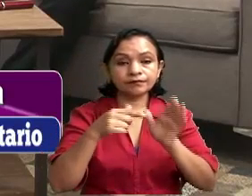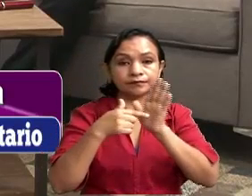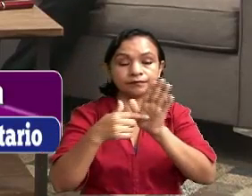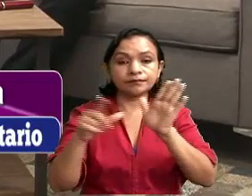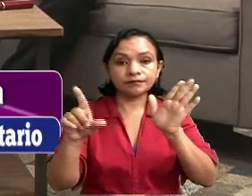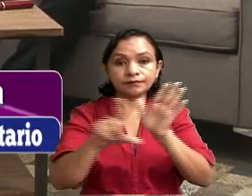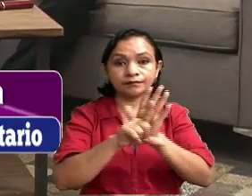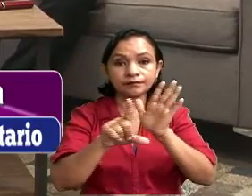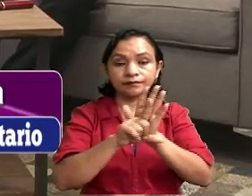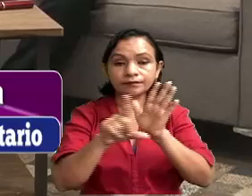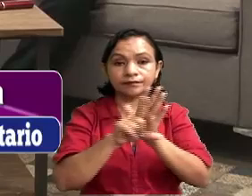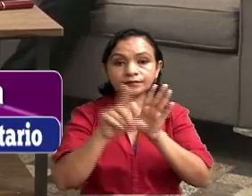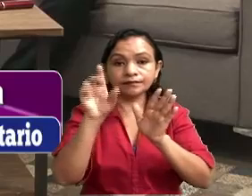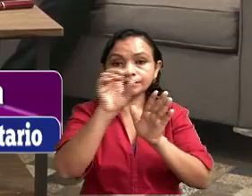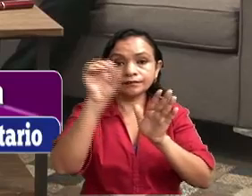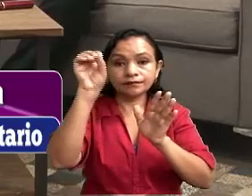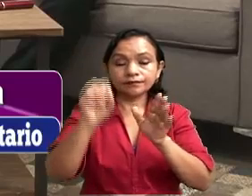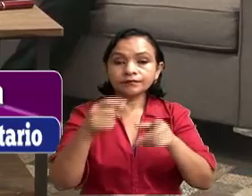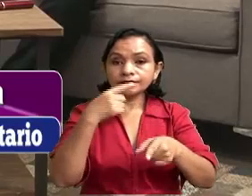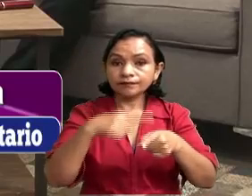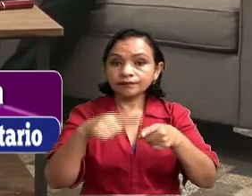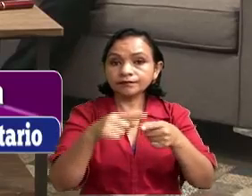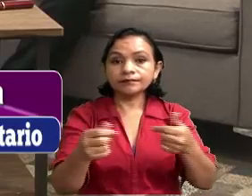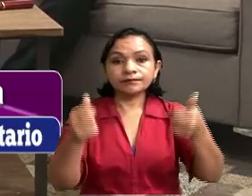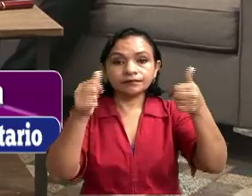Ley de Concertación Tributaria cuando se aprobó,